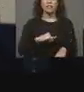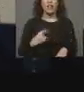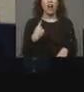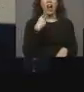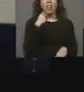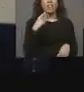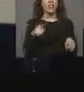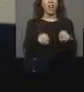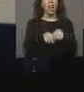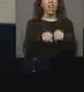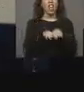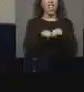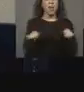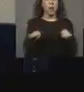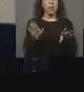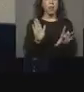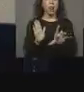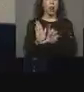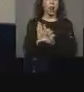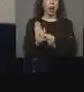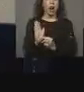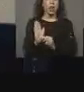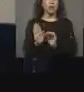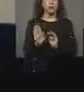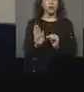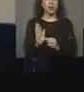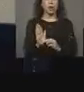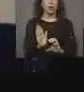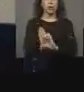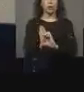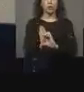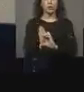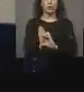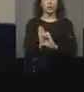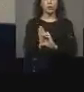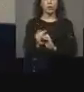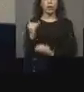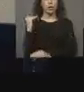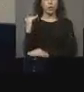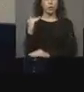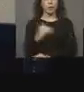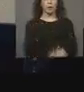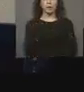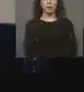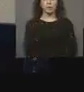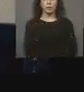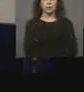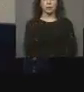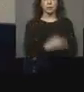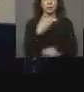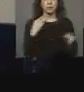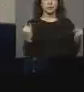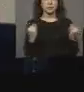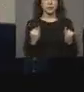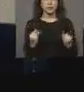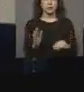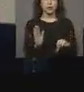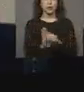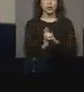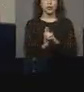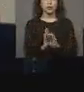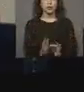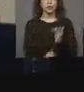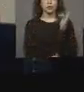la igualdad ante la ley que ampara la Constitución que nos rige, y de mejor forma, sin duda, la Constitución que